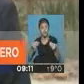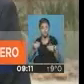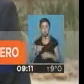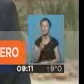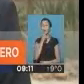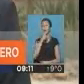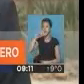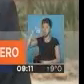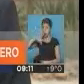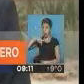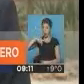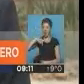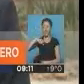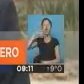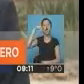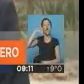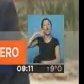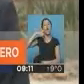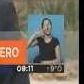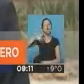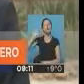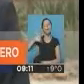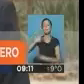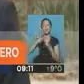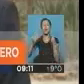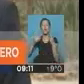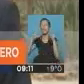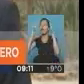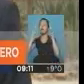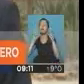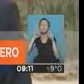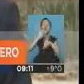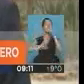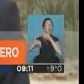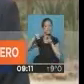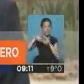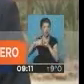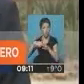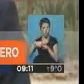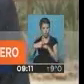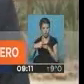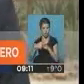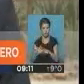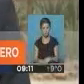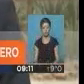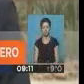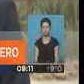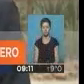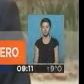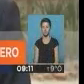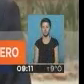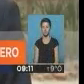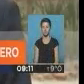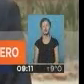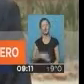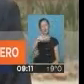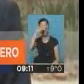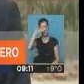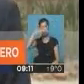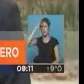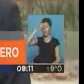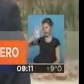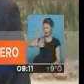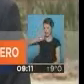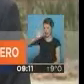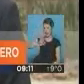parados precisamente la Argentina en estos momentos en materia de ciencia y tecnología, ministro? Bueno, hemos recuperado en los últimos 12 años un